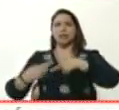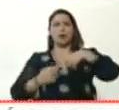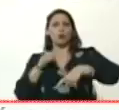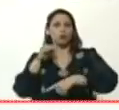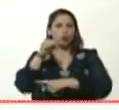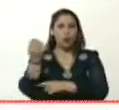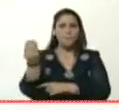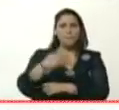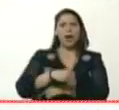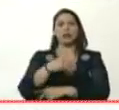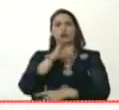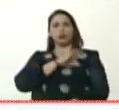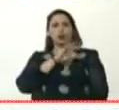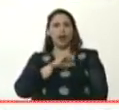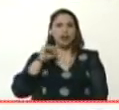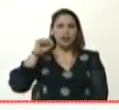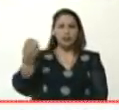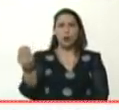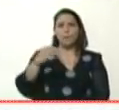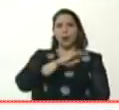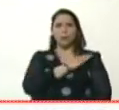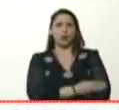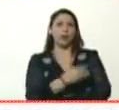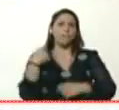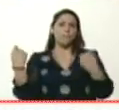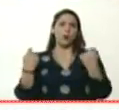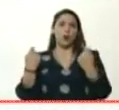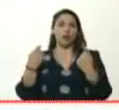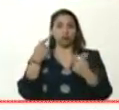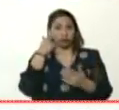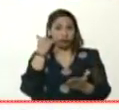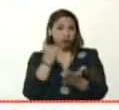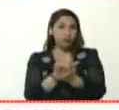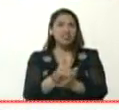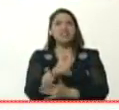más socialismo, con más poder popular. A ver quién gana.